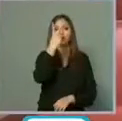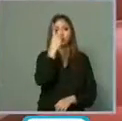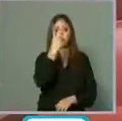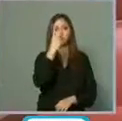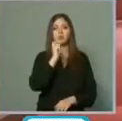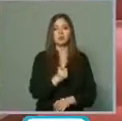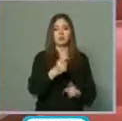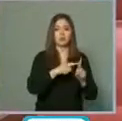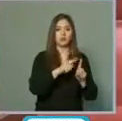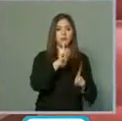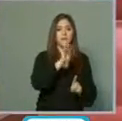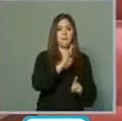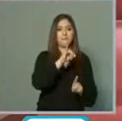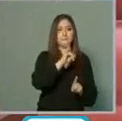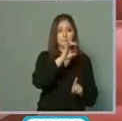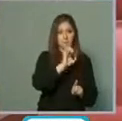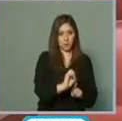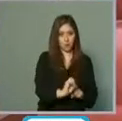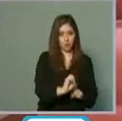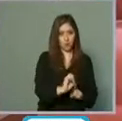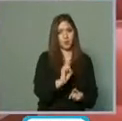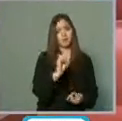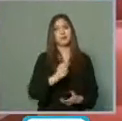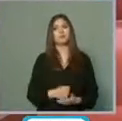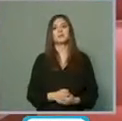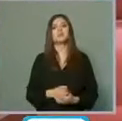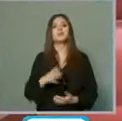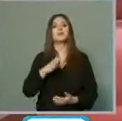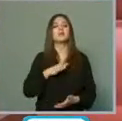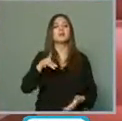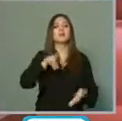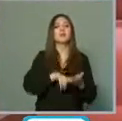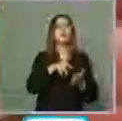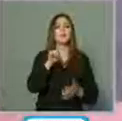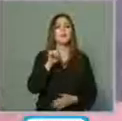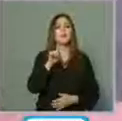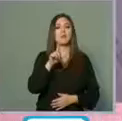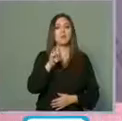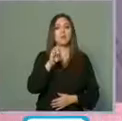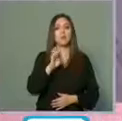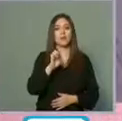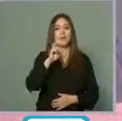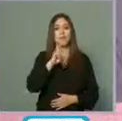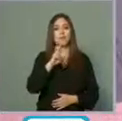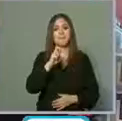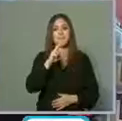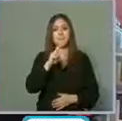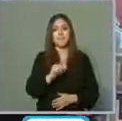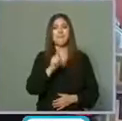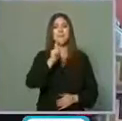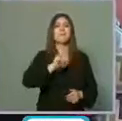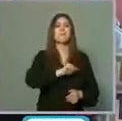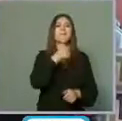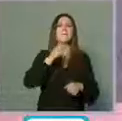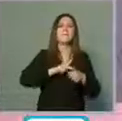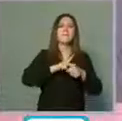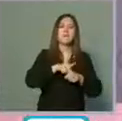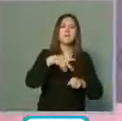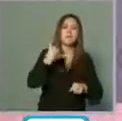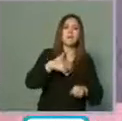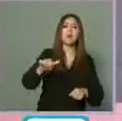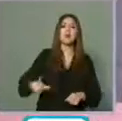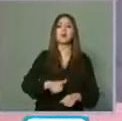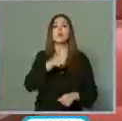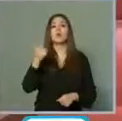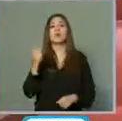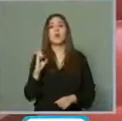opciones. Uno que es bio, que además tiene aloe vera, entonces para la piel irritada es excelente. Y traje este de Obao